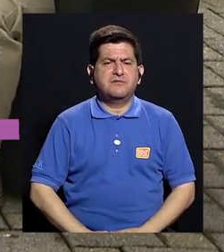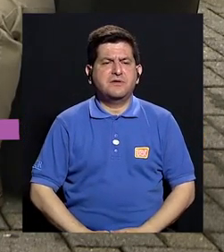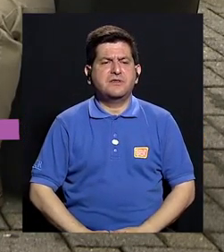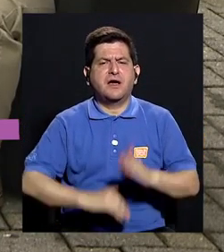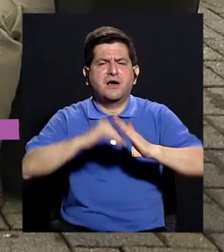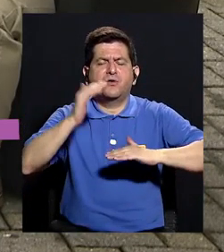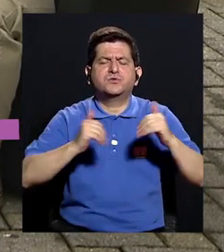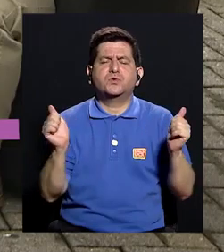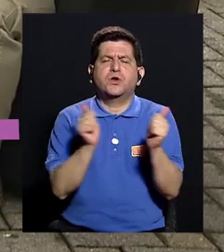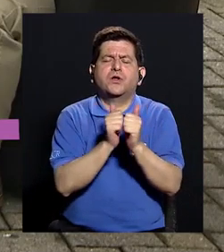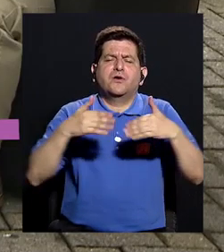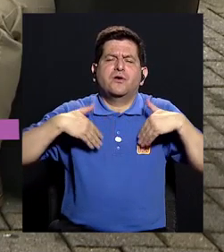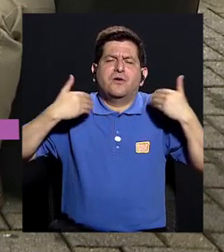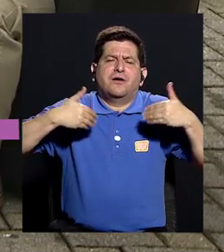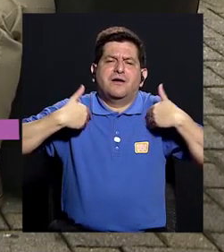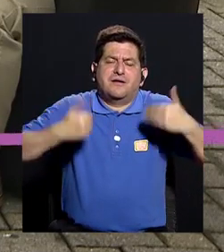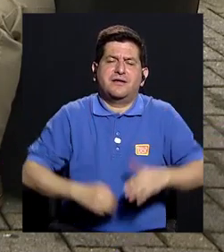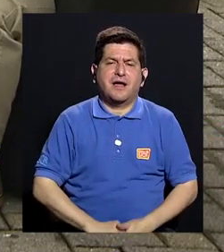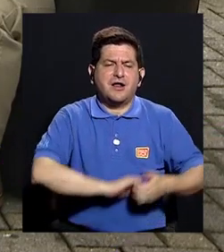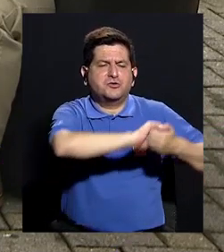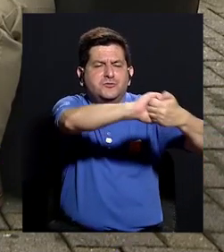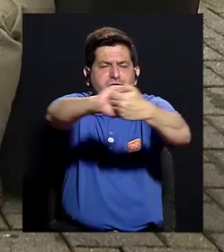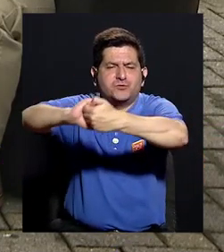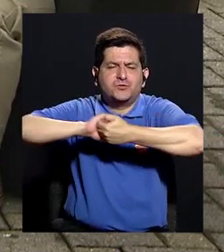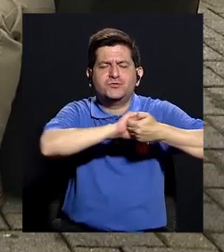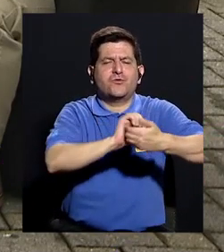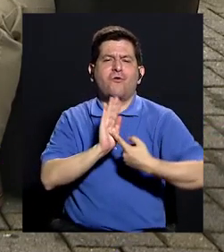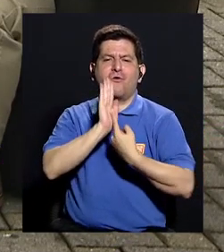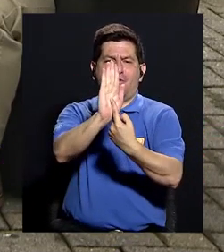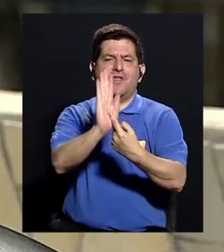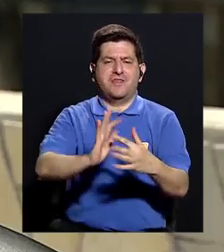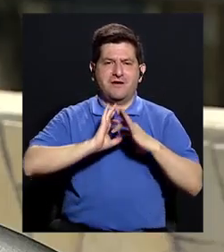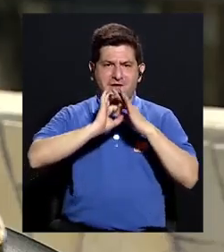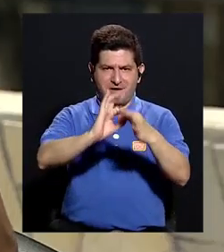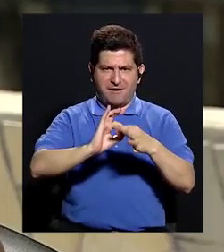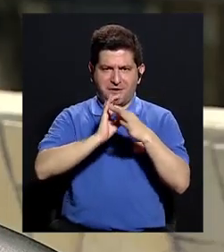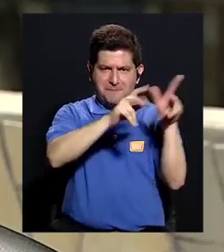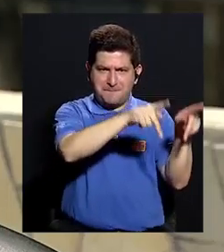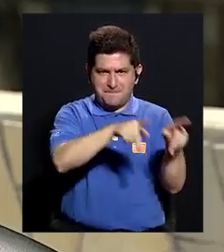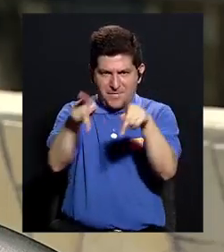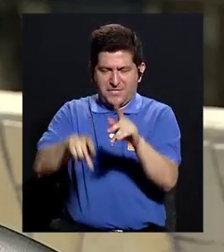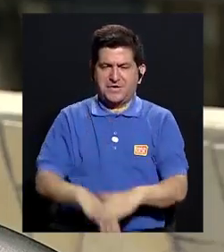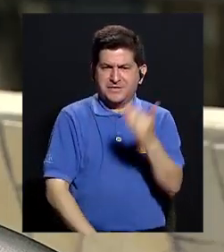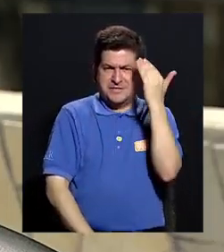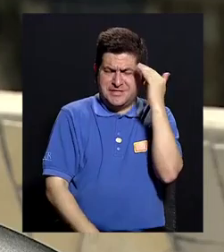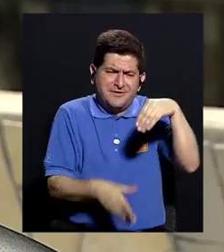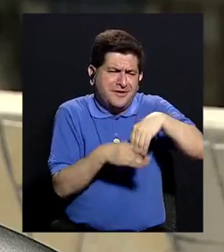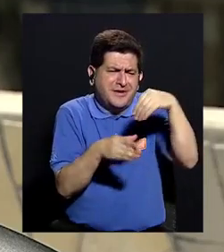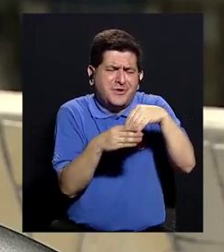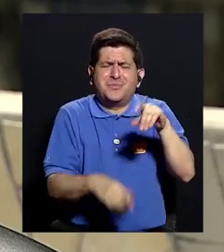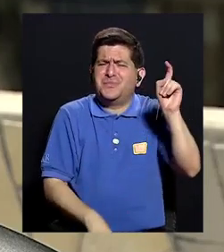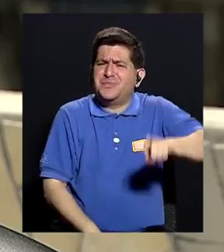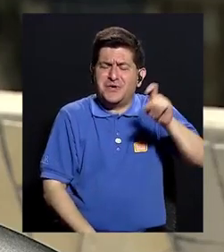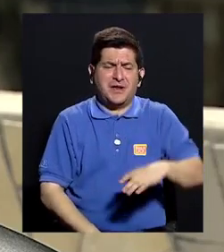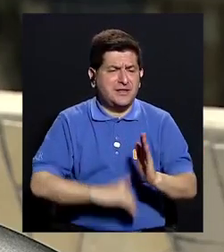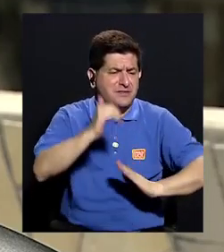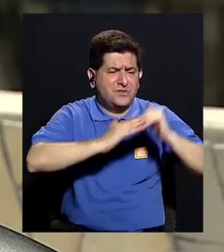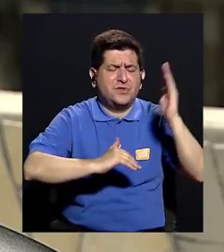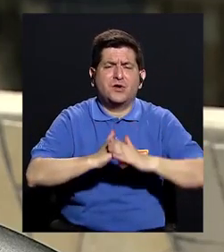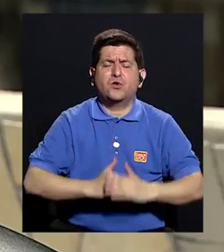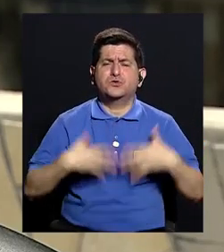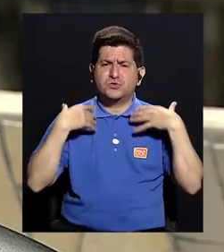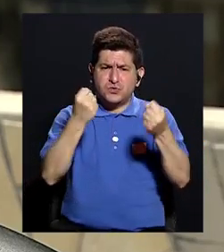construir alegría, solidarizarse. Las relaciones entre las personas sabemos que es el componente esencial